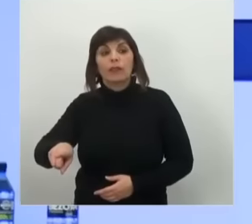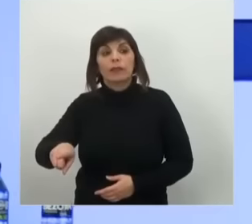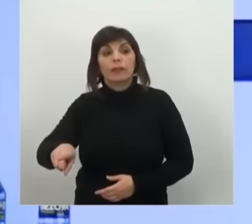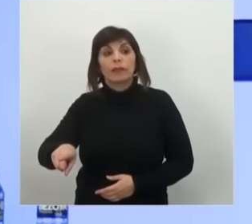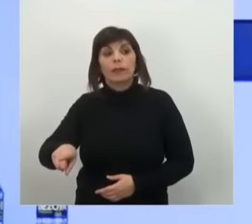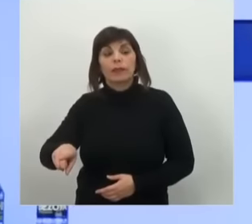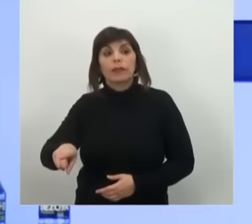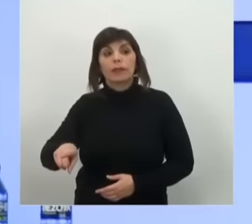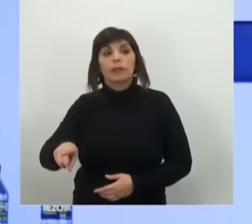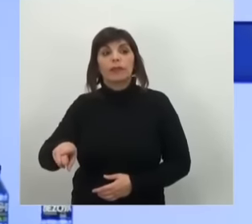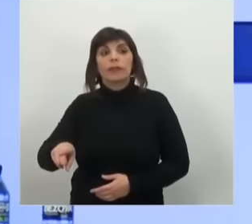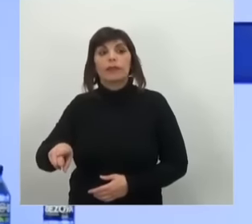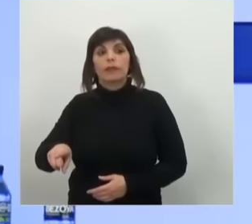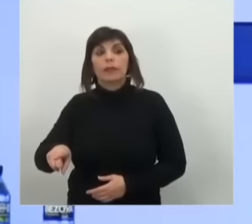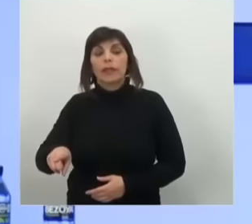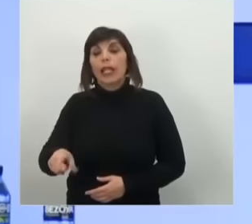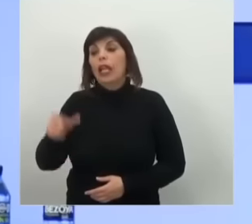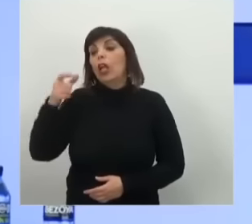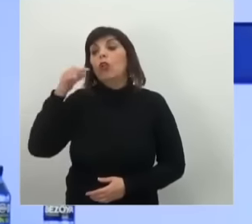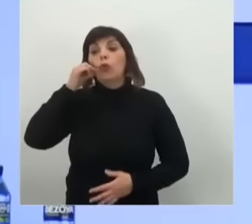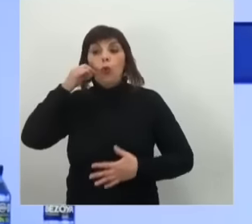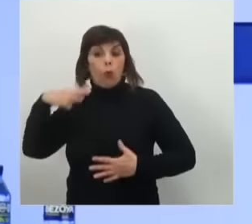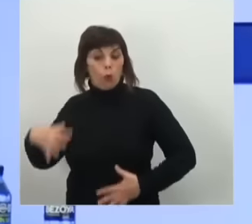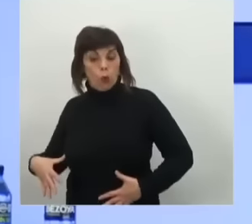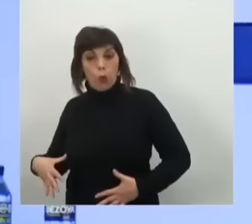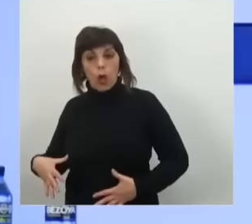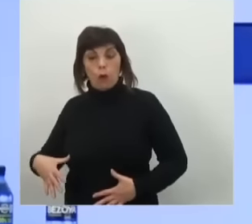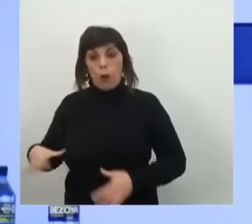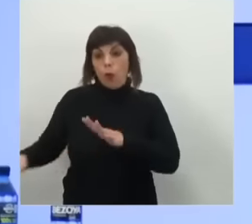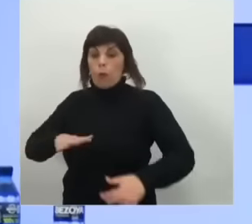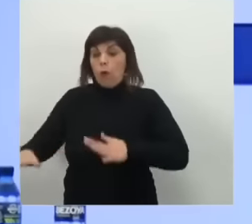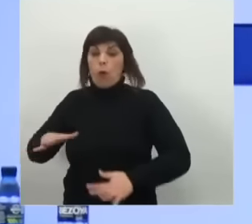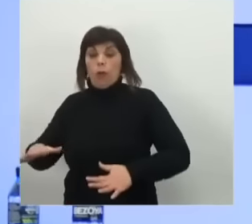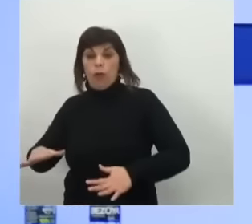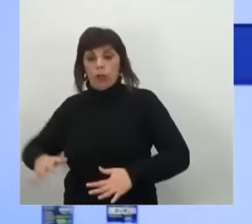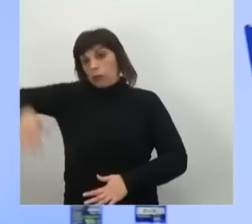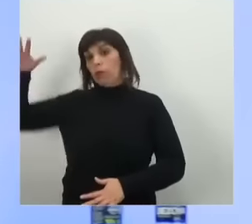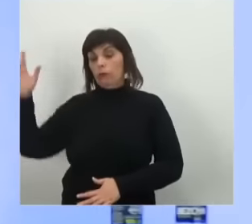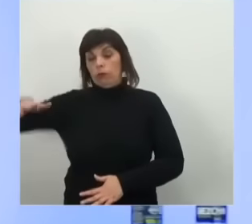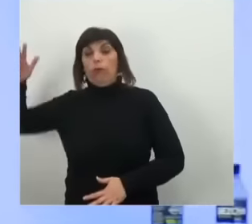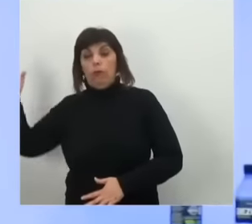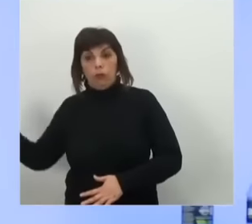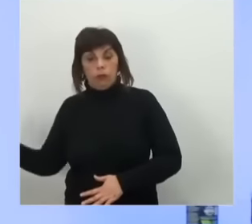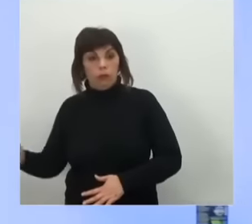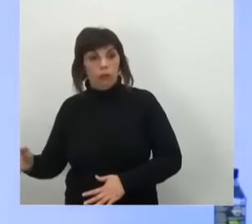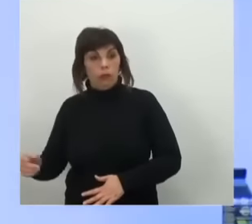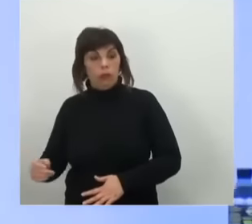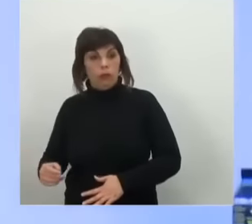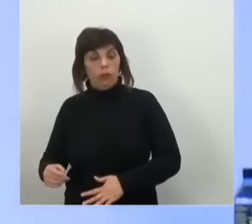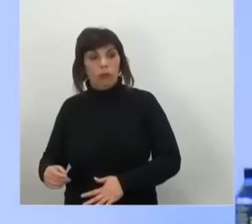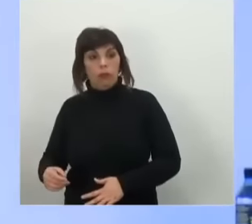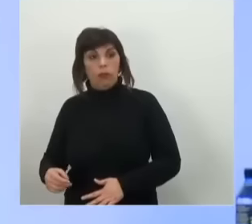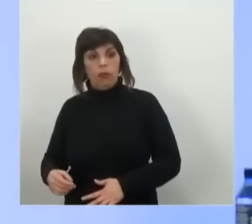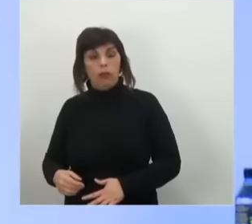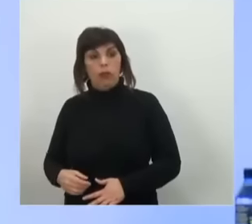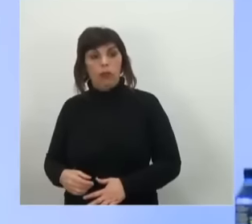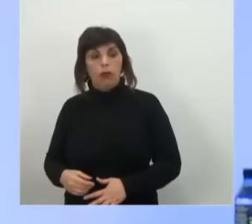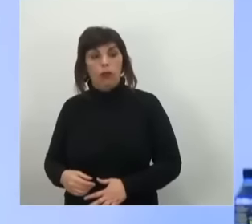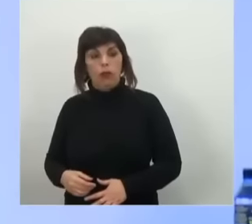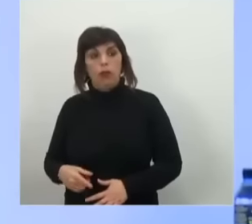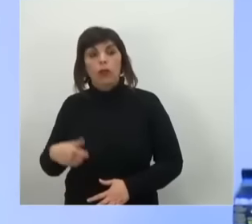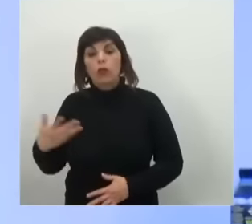va a querer hacer movimientos involuntarios y tú tienes prohibido impulsar o animar o